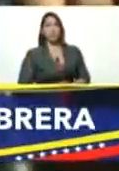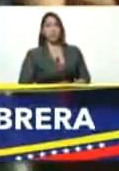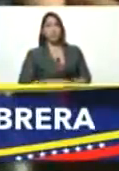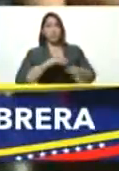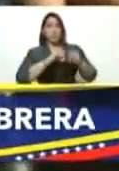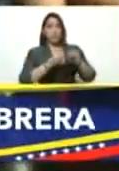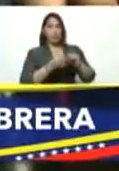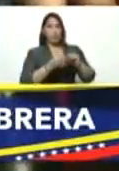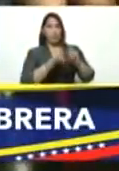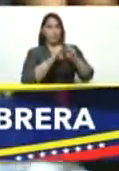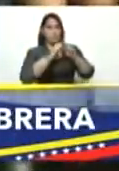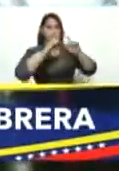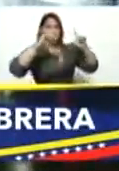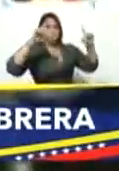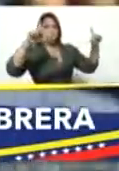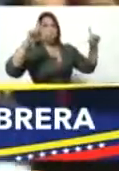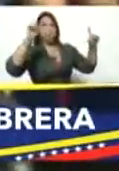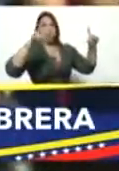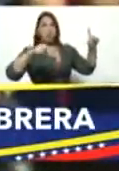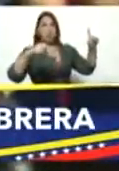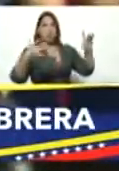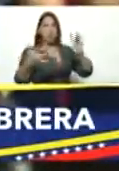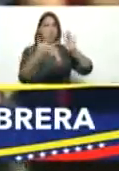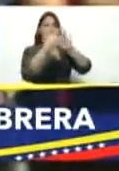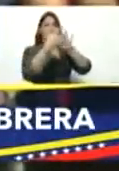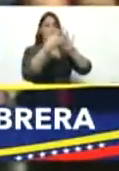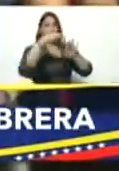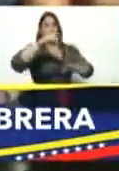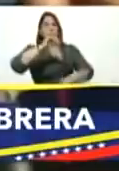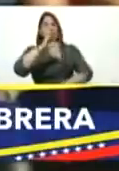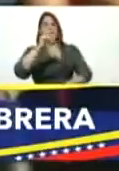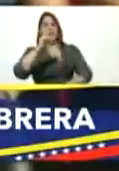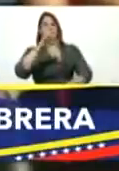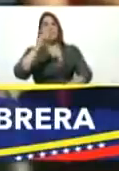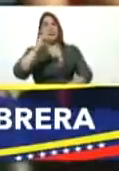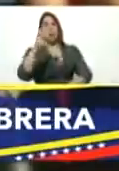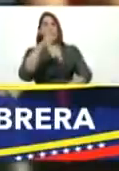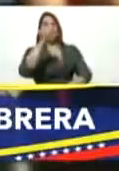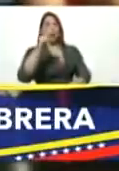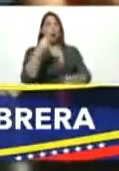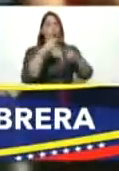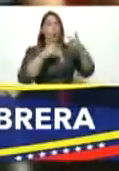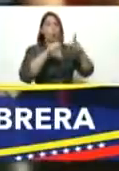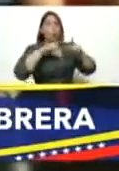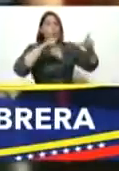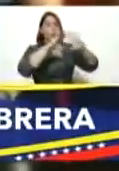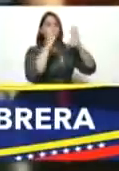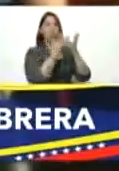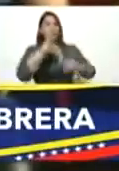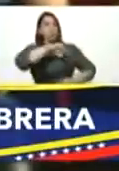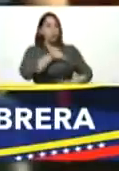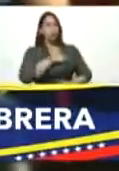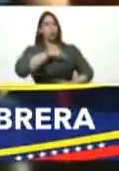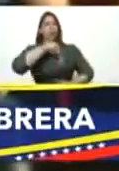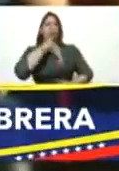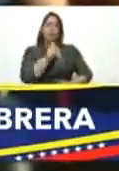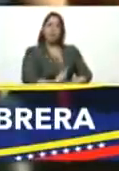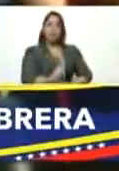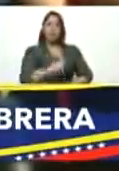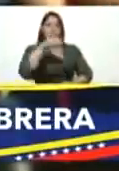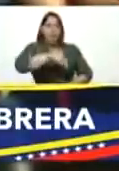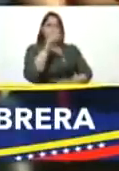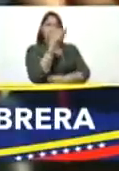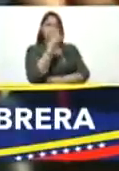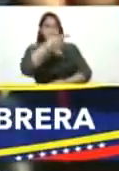de la pantalla tenemos contactos con nicaragua y otros lugares porque hemos considerado que este congreso tiene